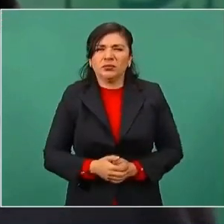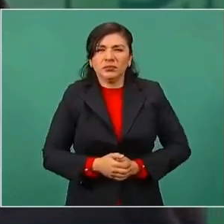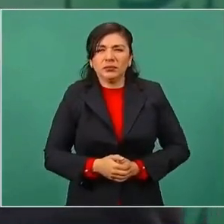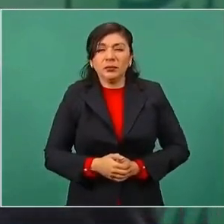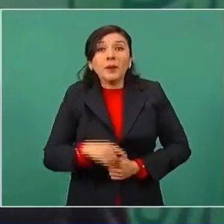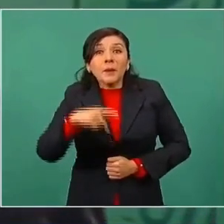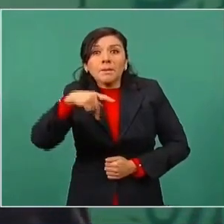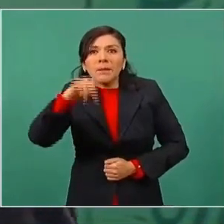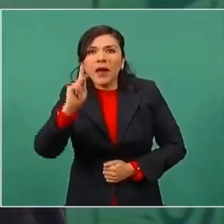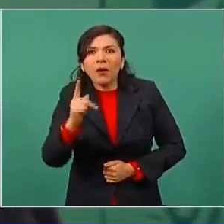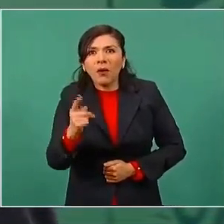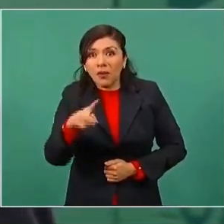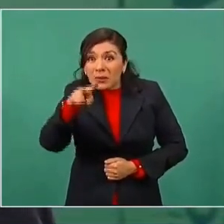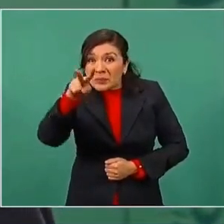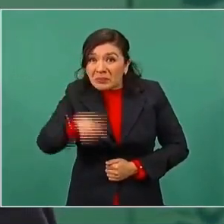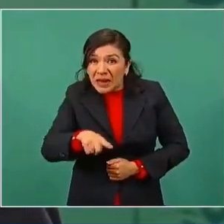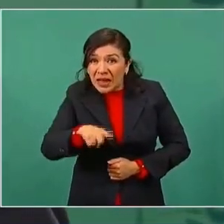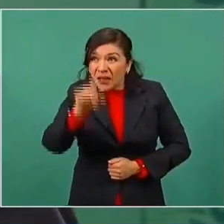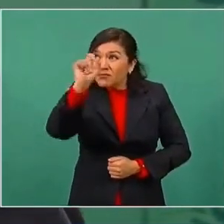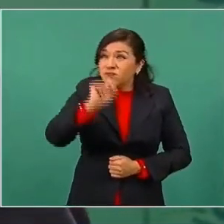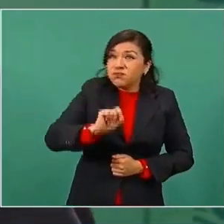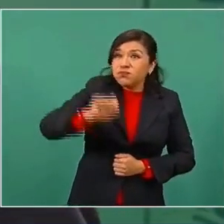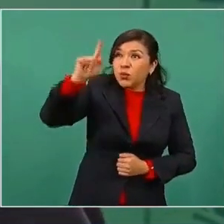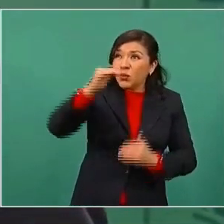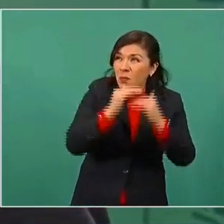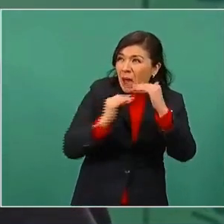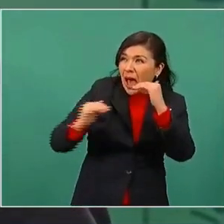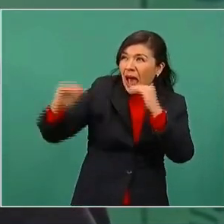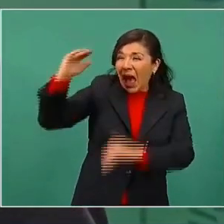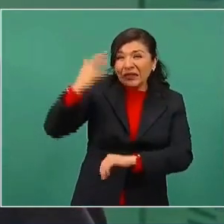grandes ladrones